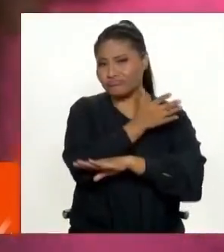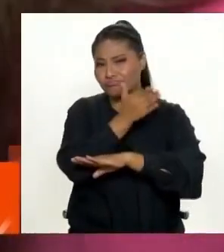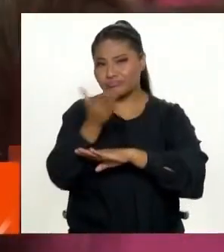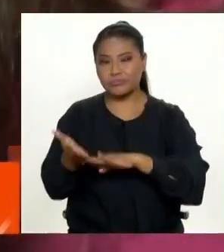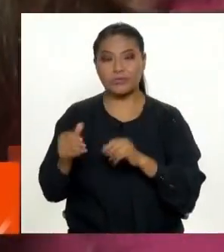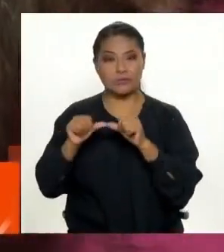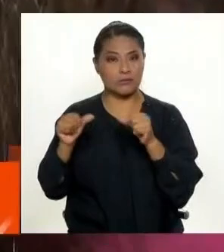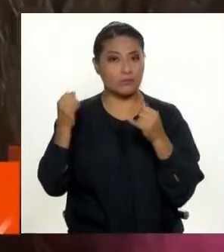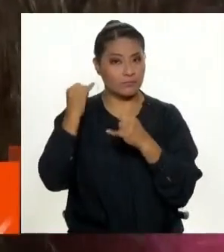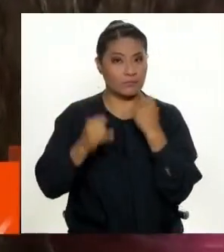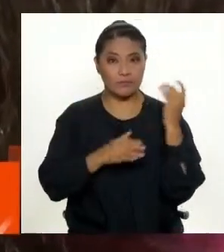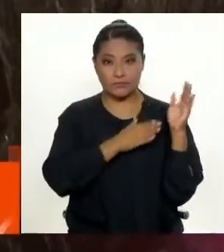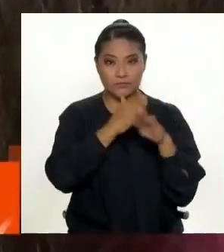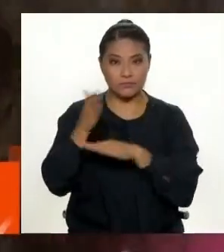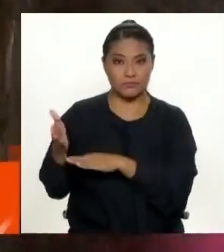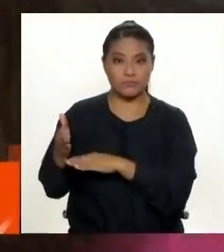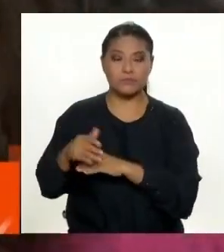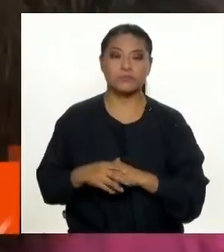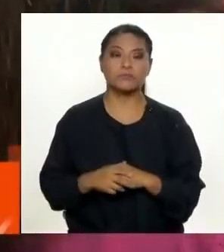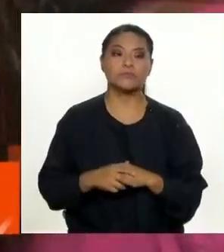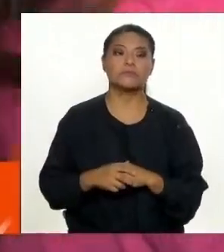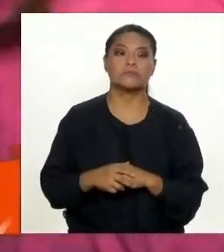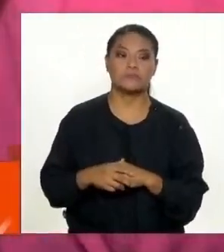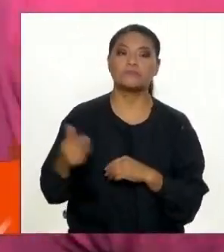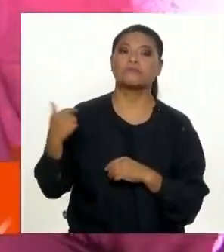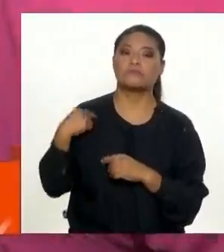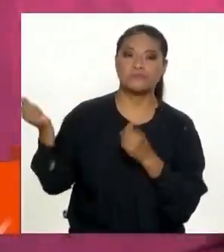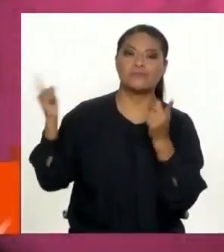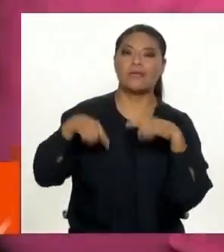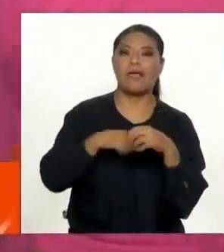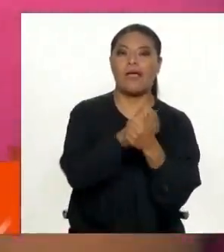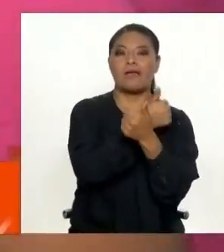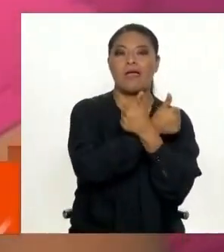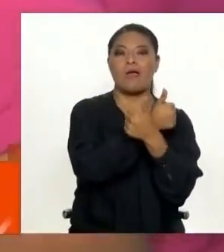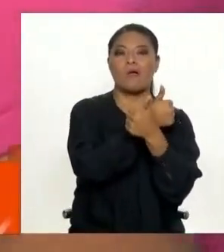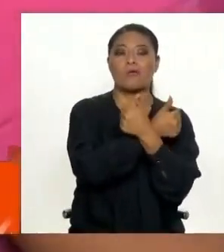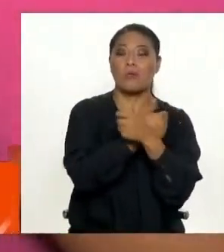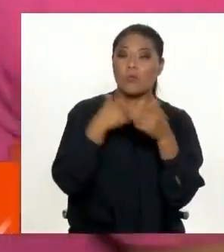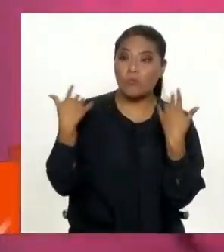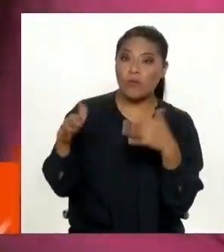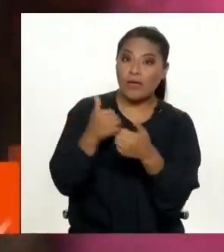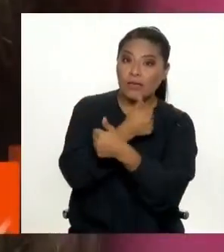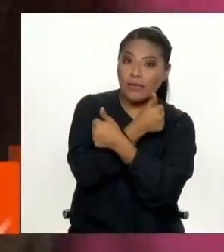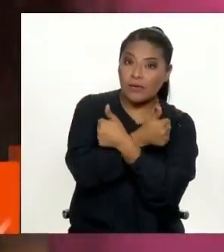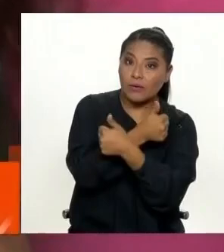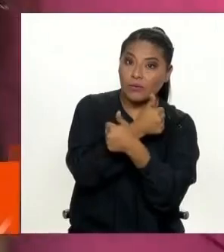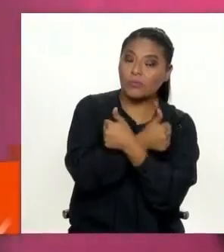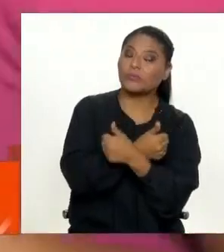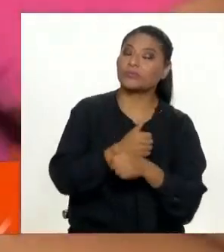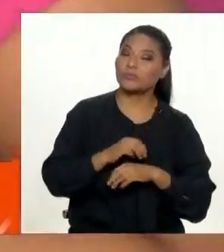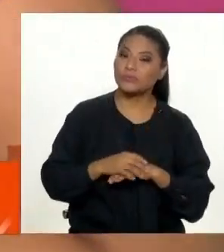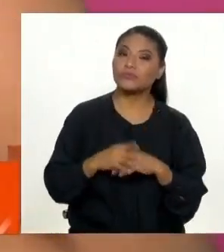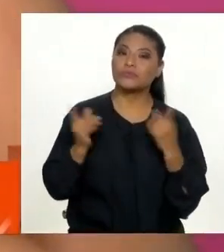fiesta. Sí. Venimos desde Ayacucho. Desde Ayacucho viene. ¿Y hasta cuándo se